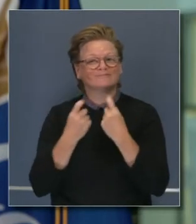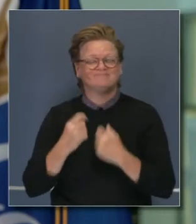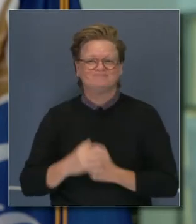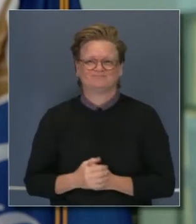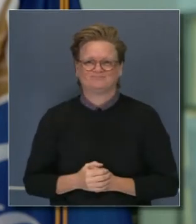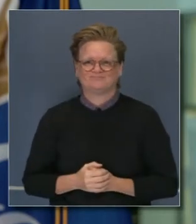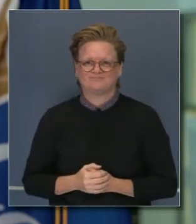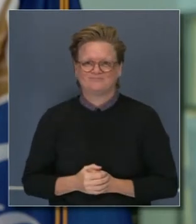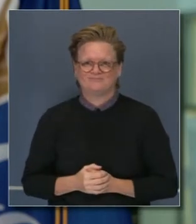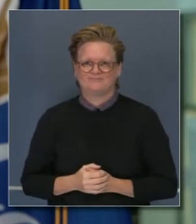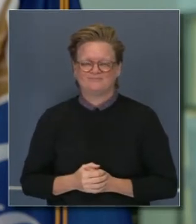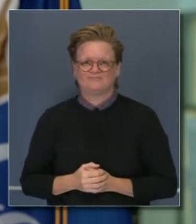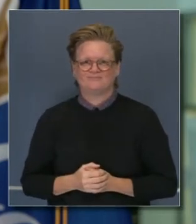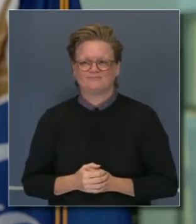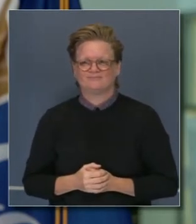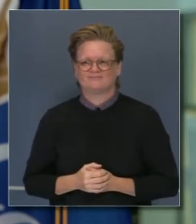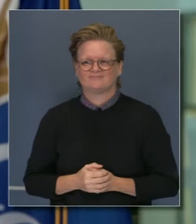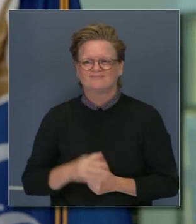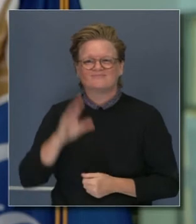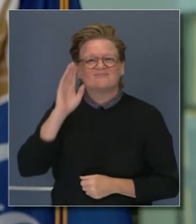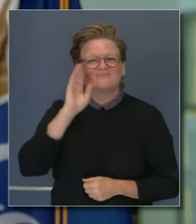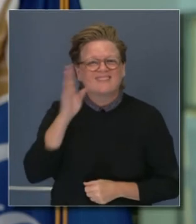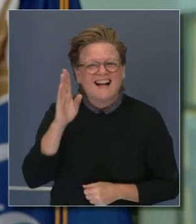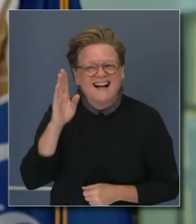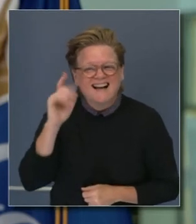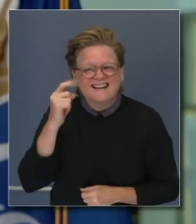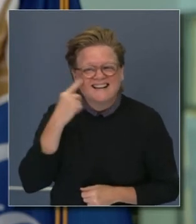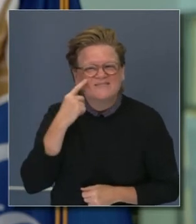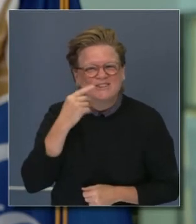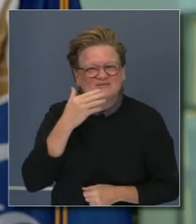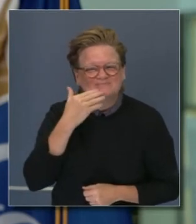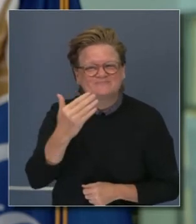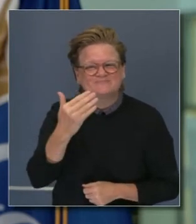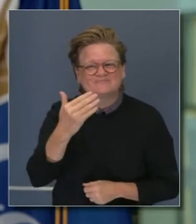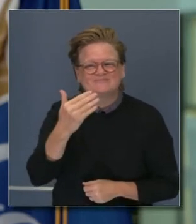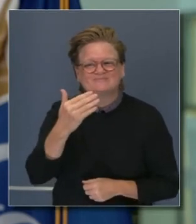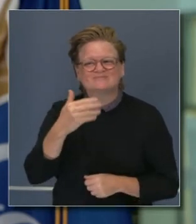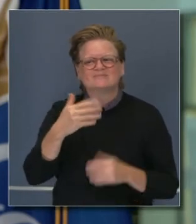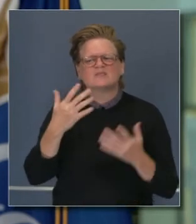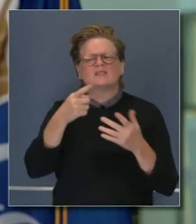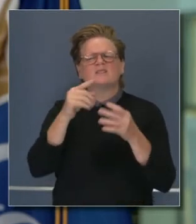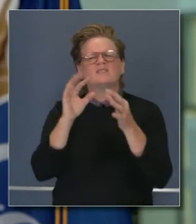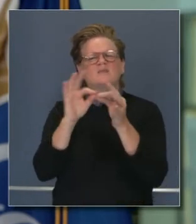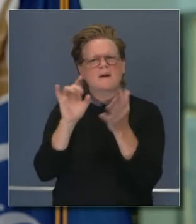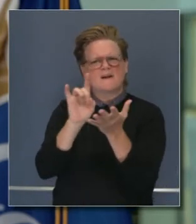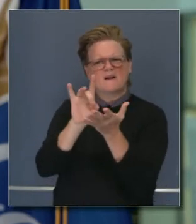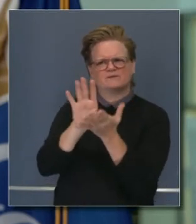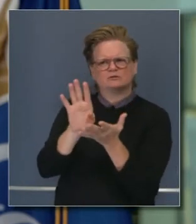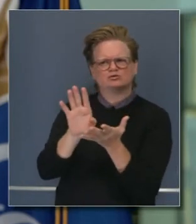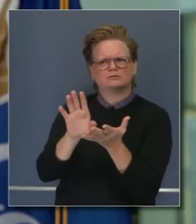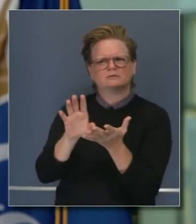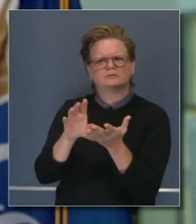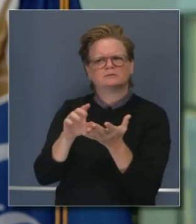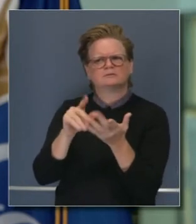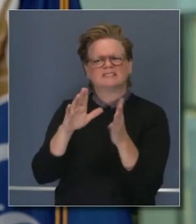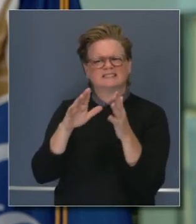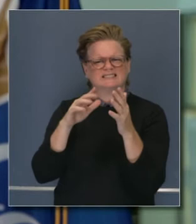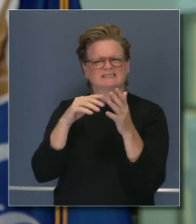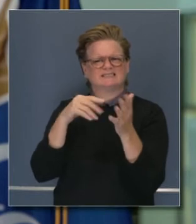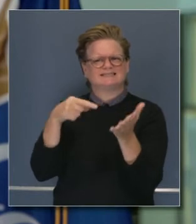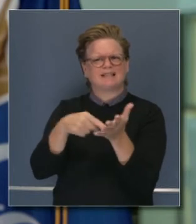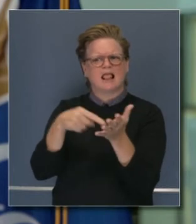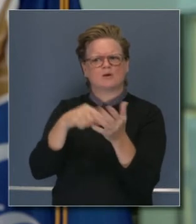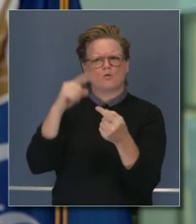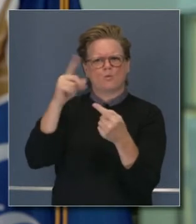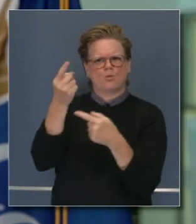¿Qué tal, gobernador? Gracias por tomar mi pregunta. En relación a la moratoria sobre los desalojos, ¿nos puede